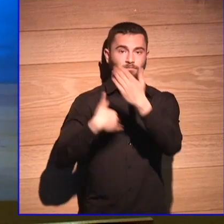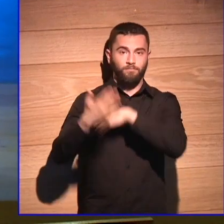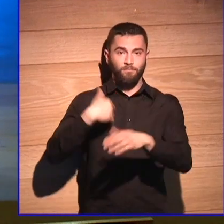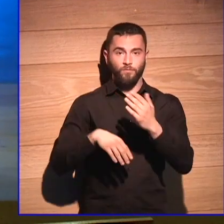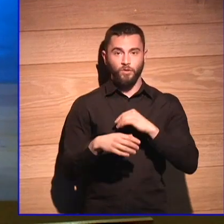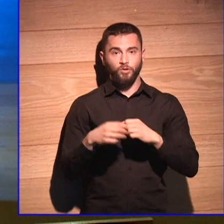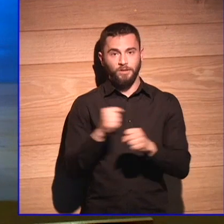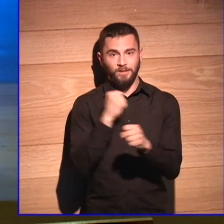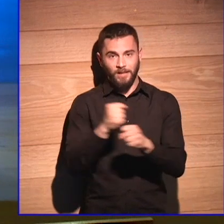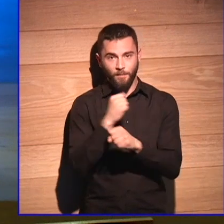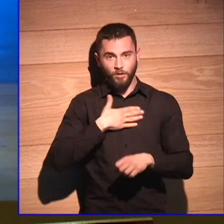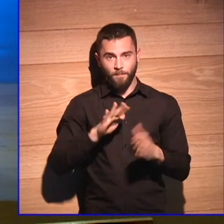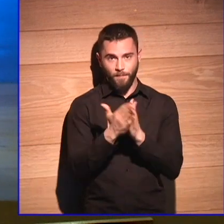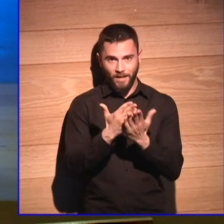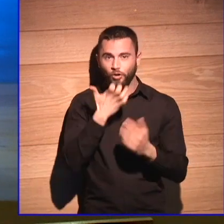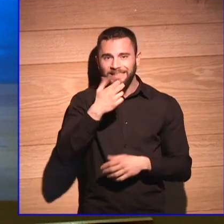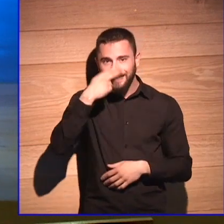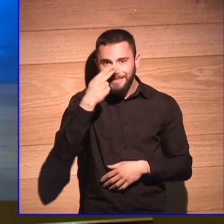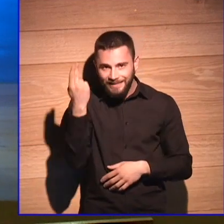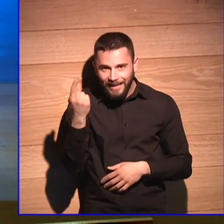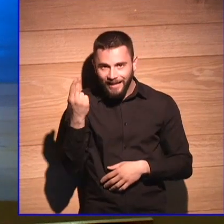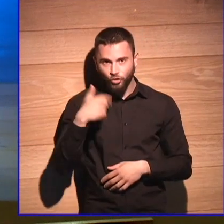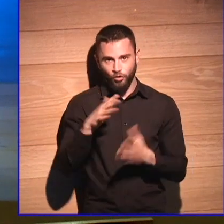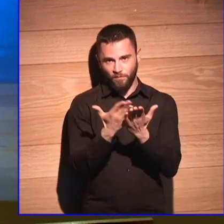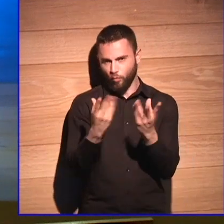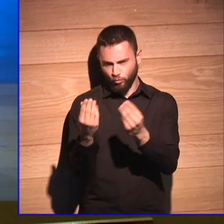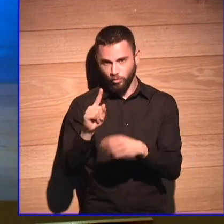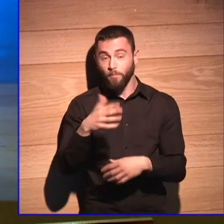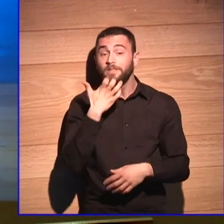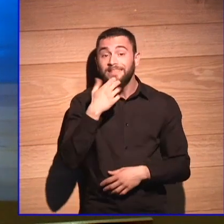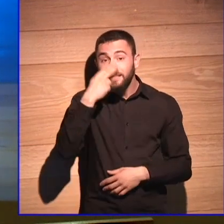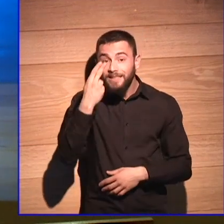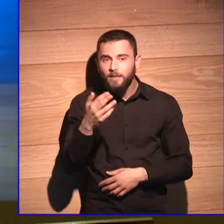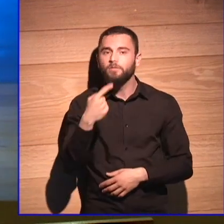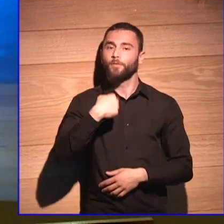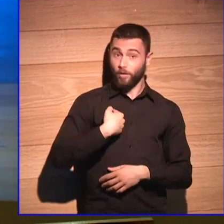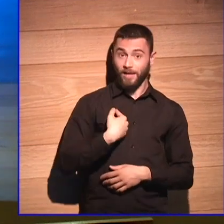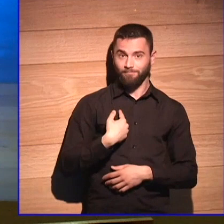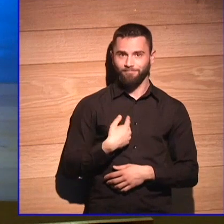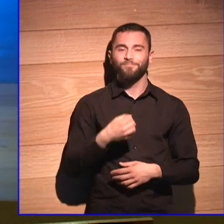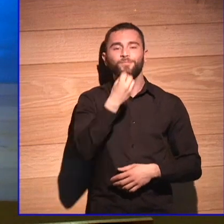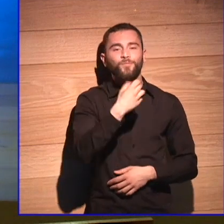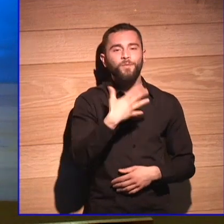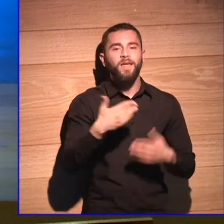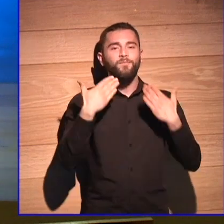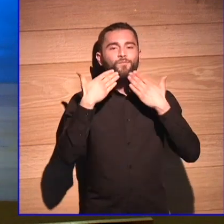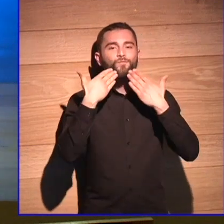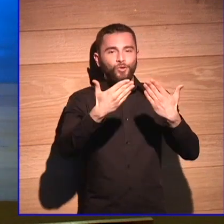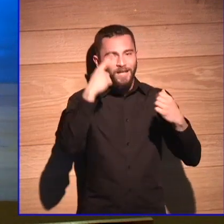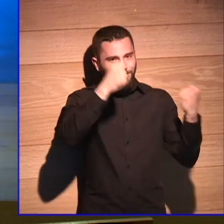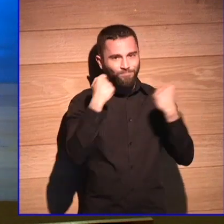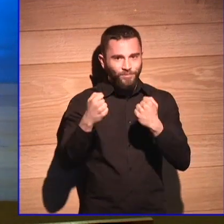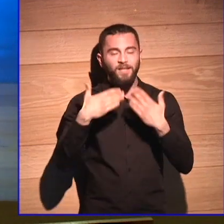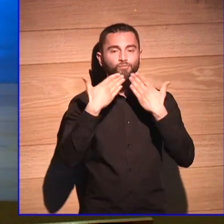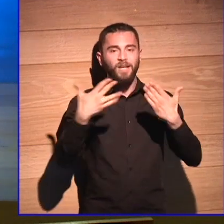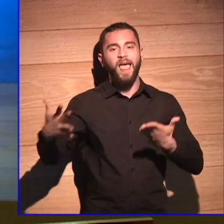mis libros. Si alguien está muy interesado, porque tampoco es que tenga muchos, que me lo diga. Muy bien. Muchísimas gracias, doctora. Muchísimas gracias a vosotros. Gracias.